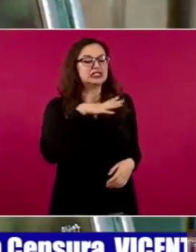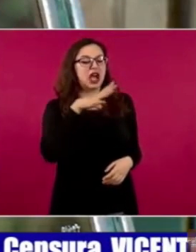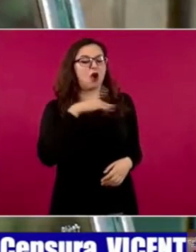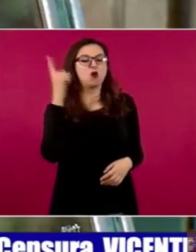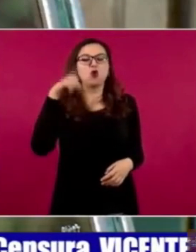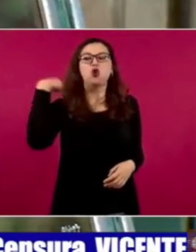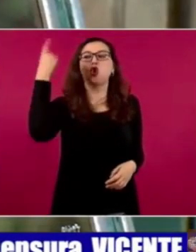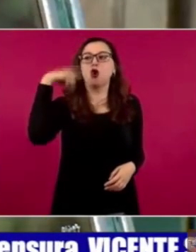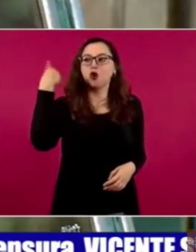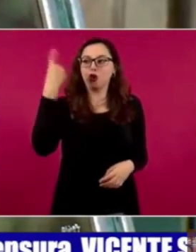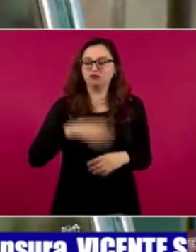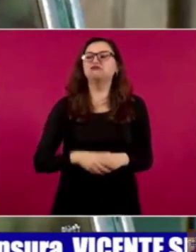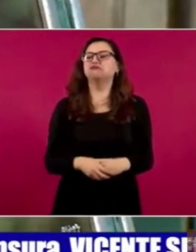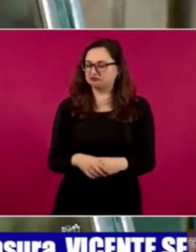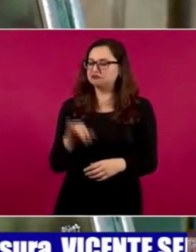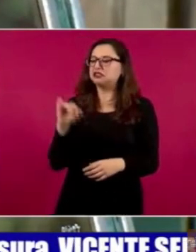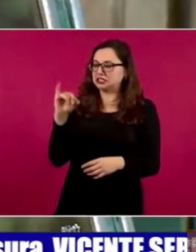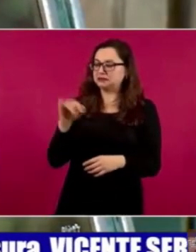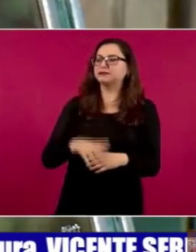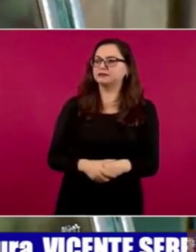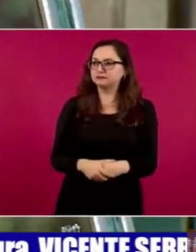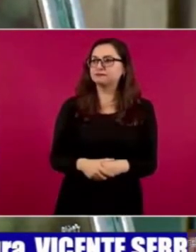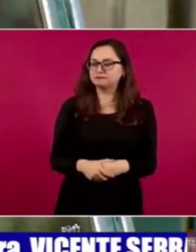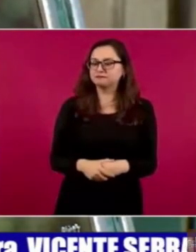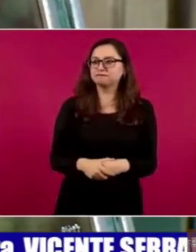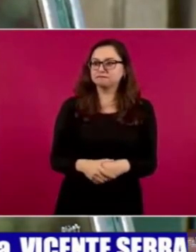atreva a estampar esta